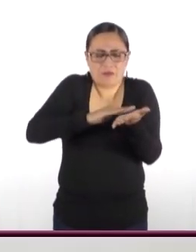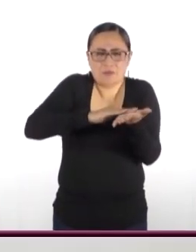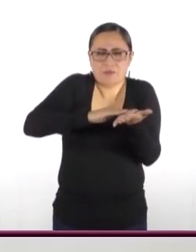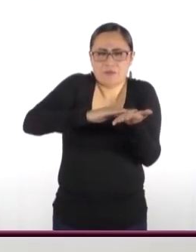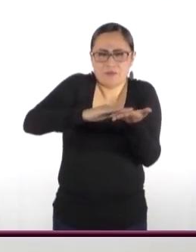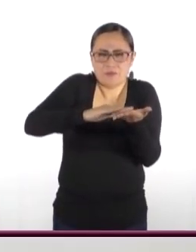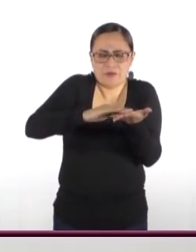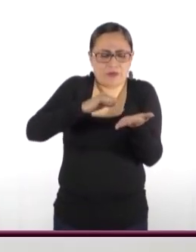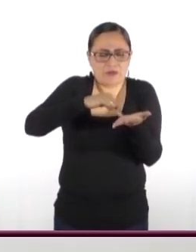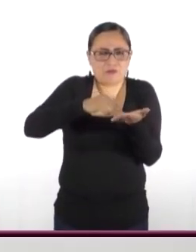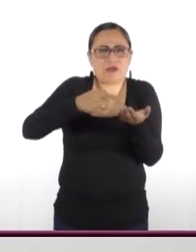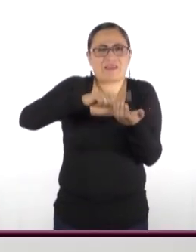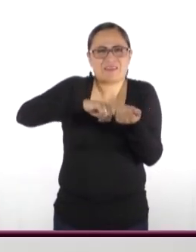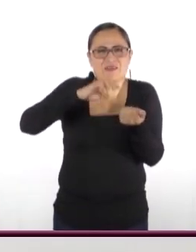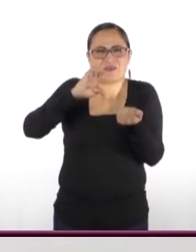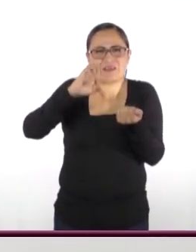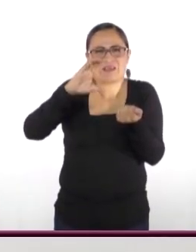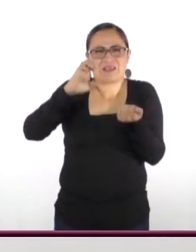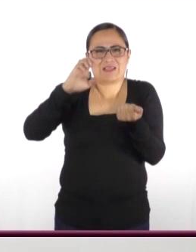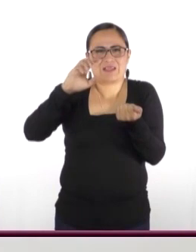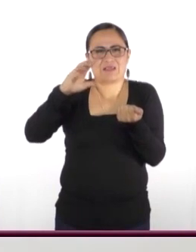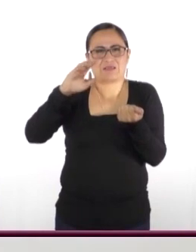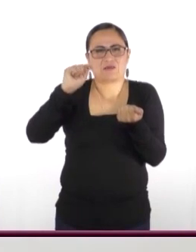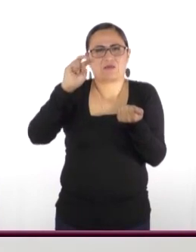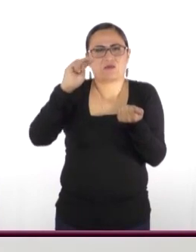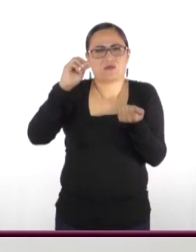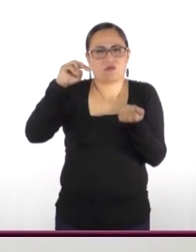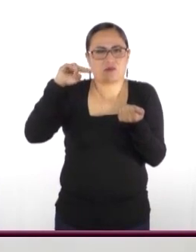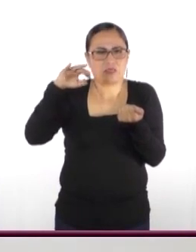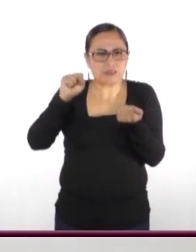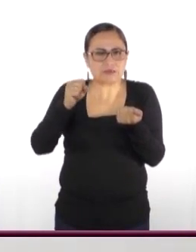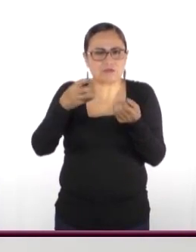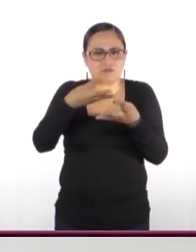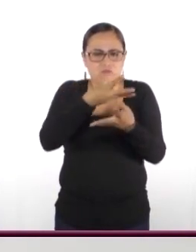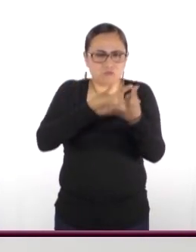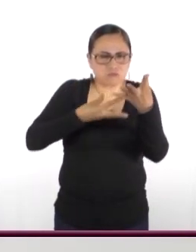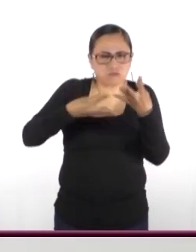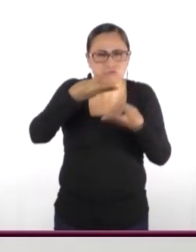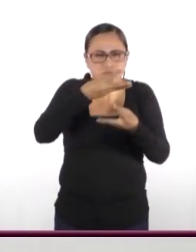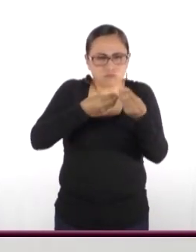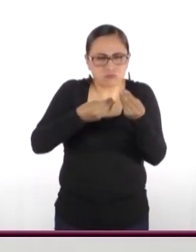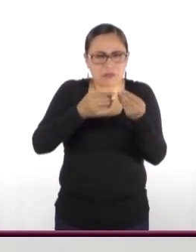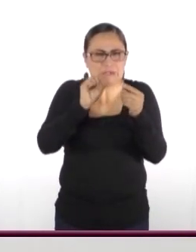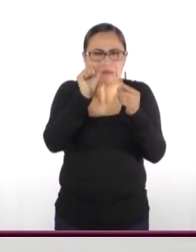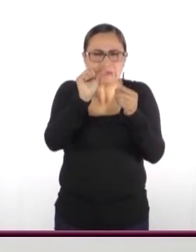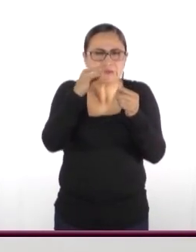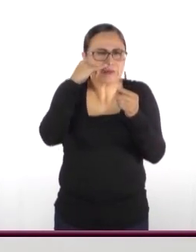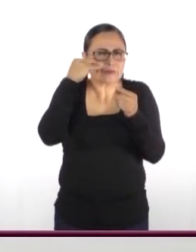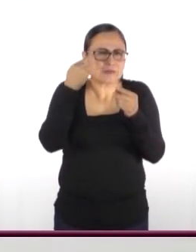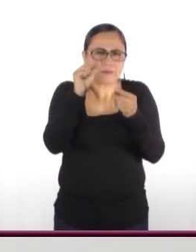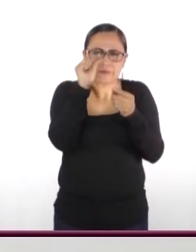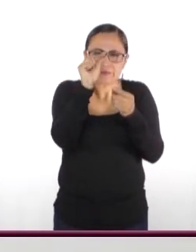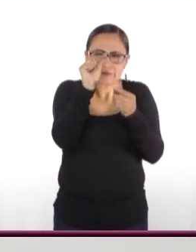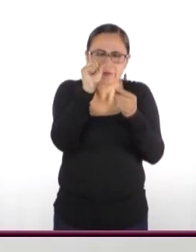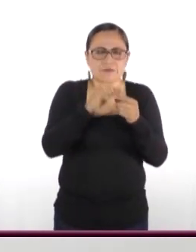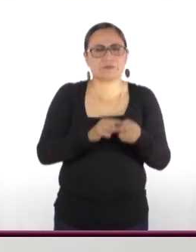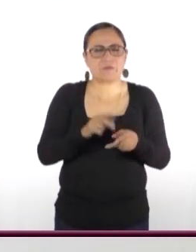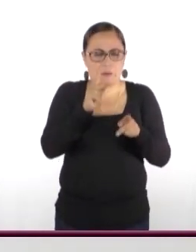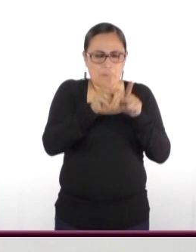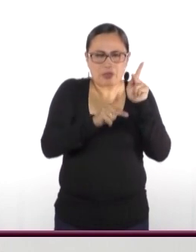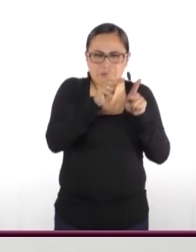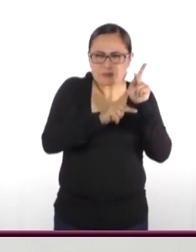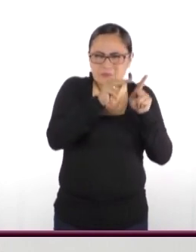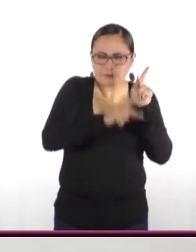más delgadita posible para que estos electrones interactúen, pues básicamente con lo básico, con lo mínimo de